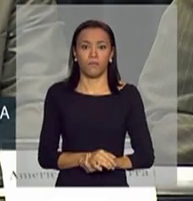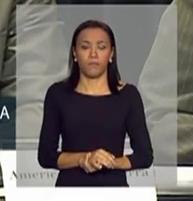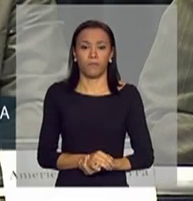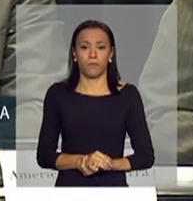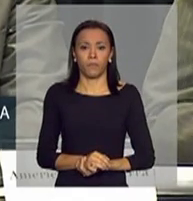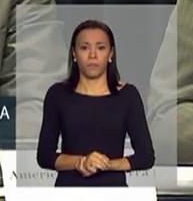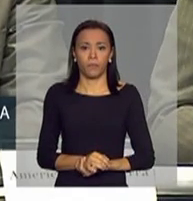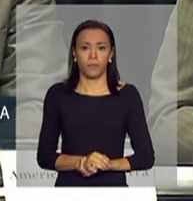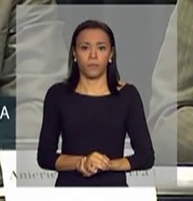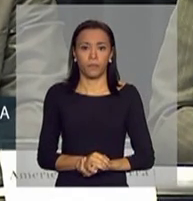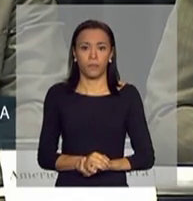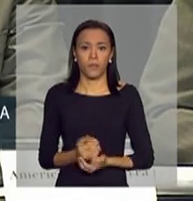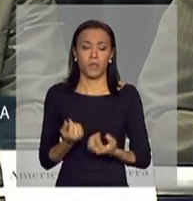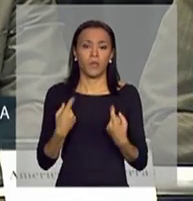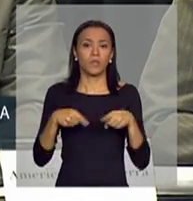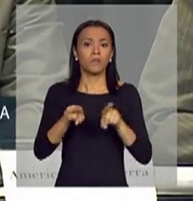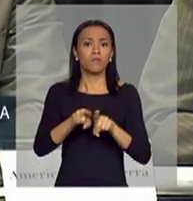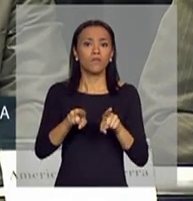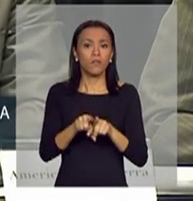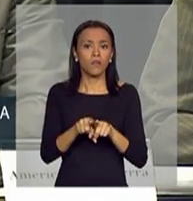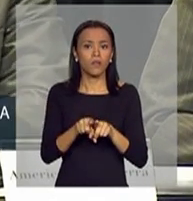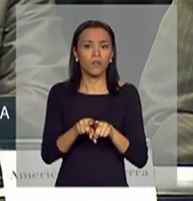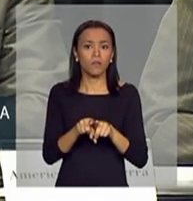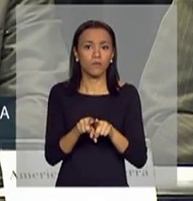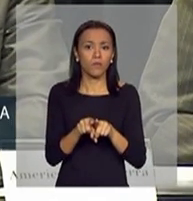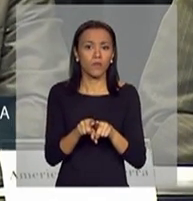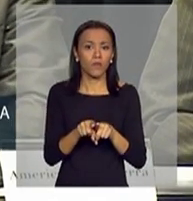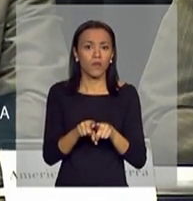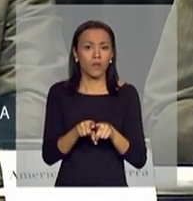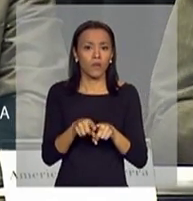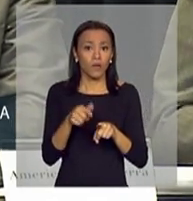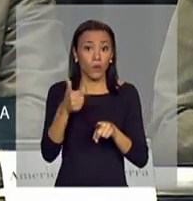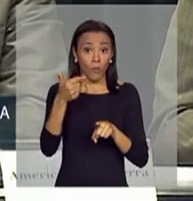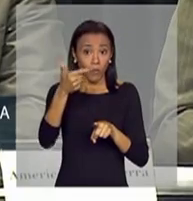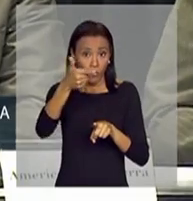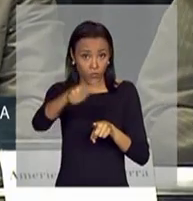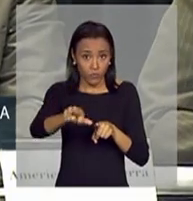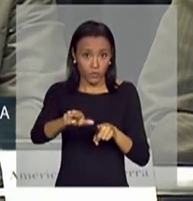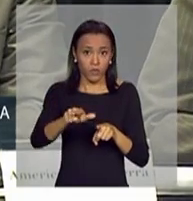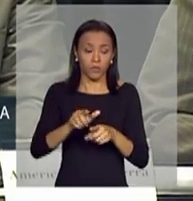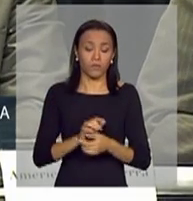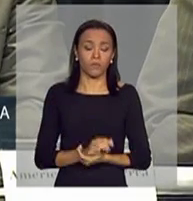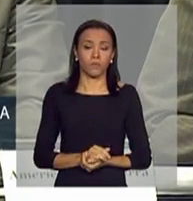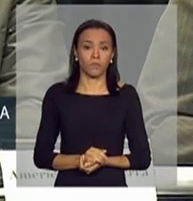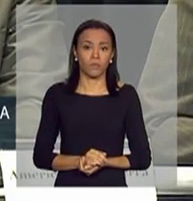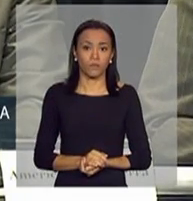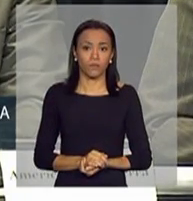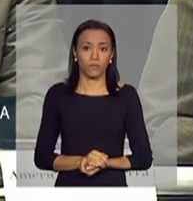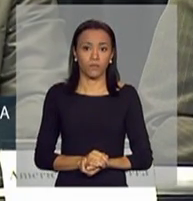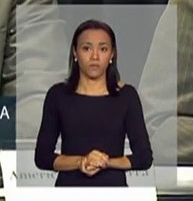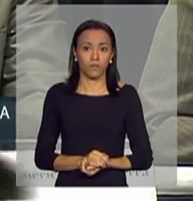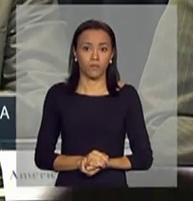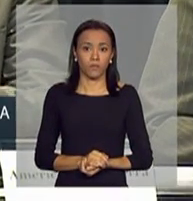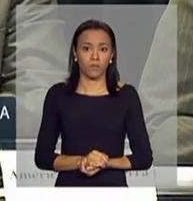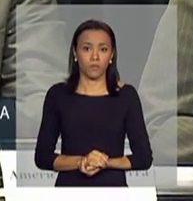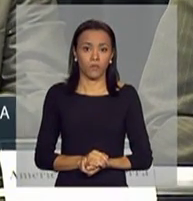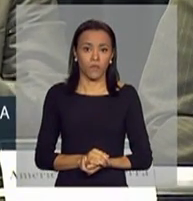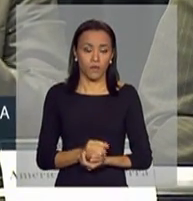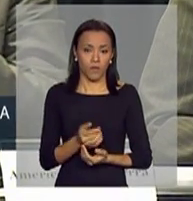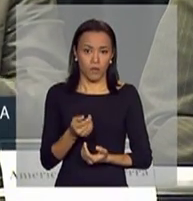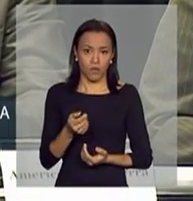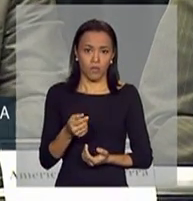También hay un tema que subyace en todo esto, es la